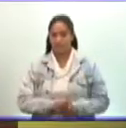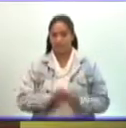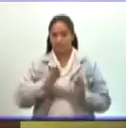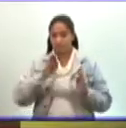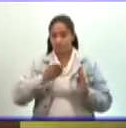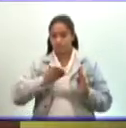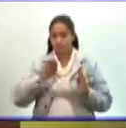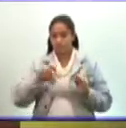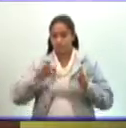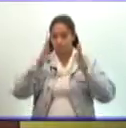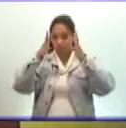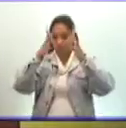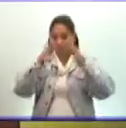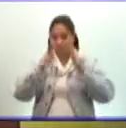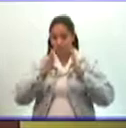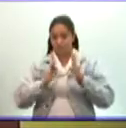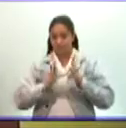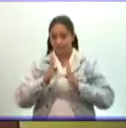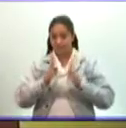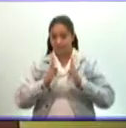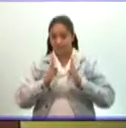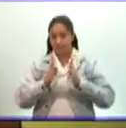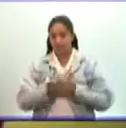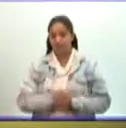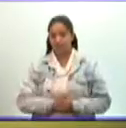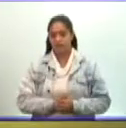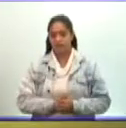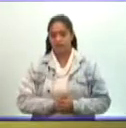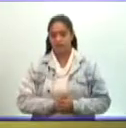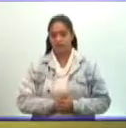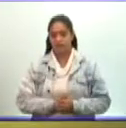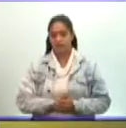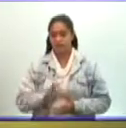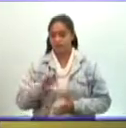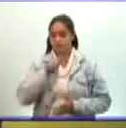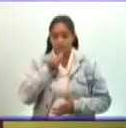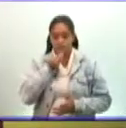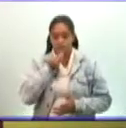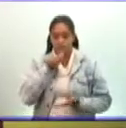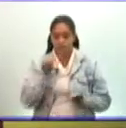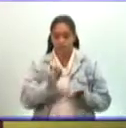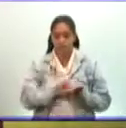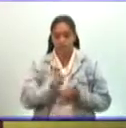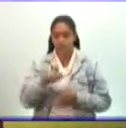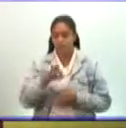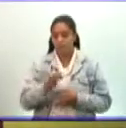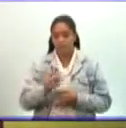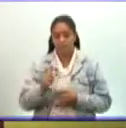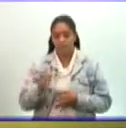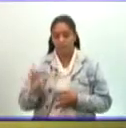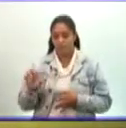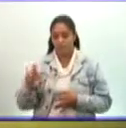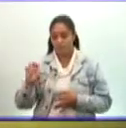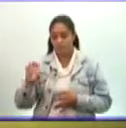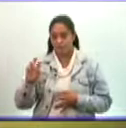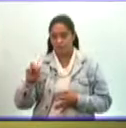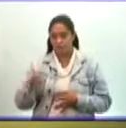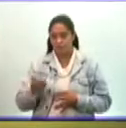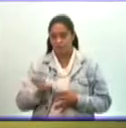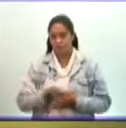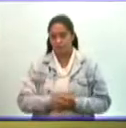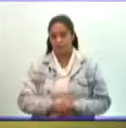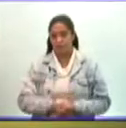por rectas paralelas, porque de lo contrario no pueden entonces aplicar el teorema. ¿Te has